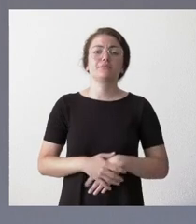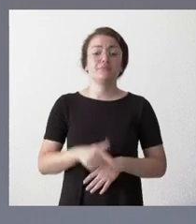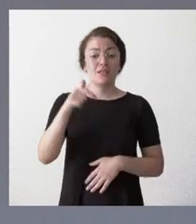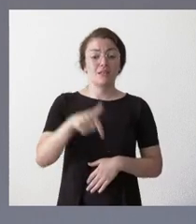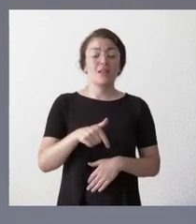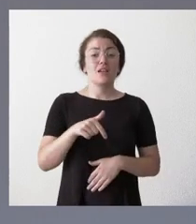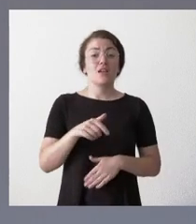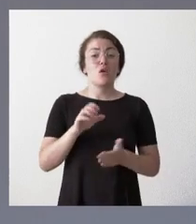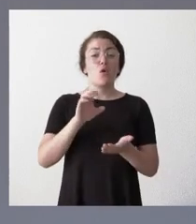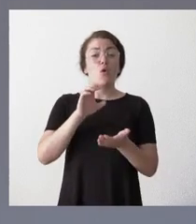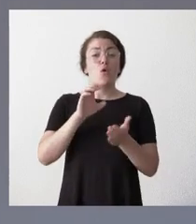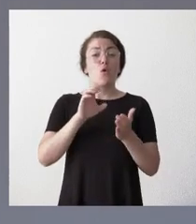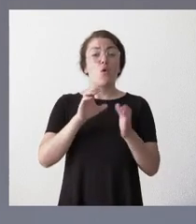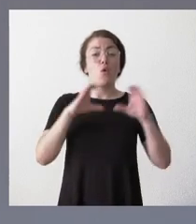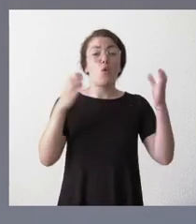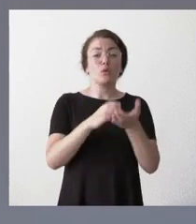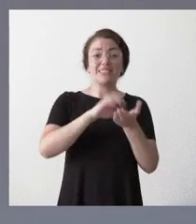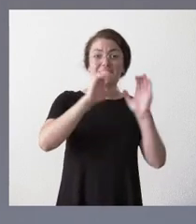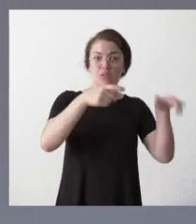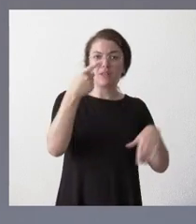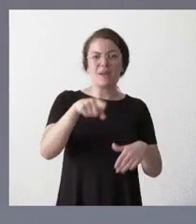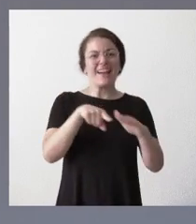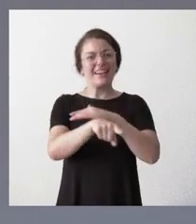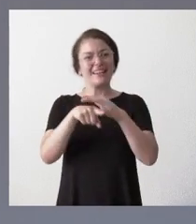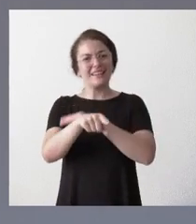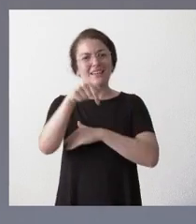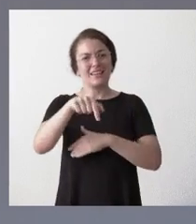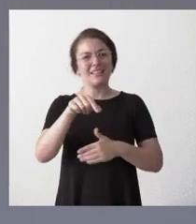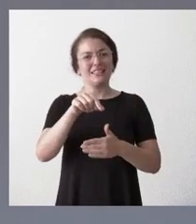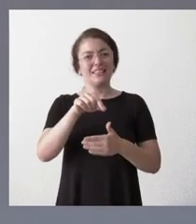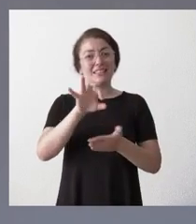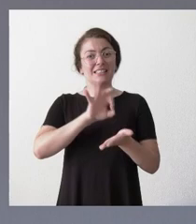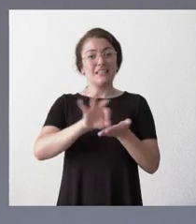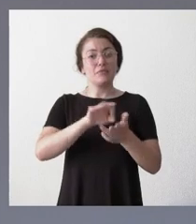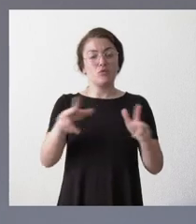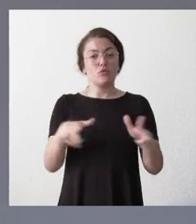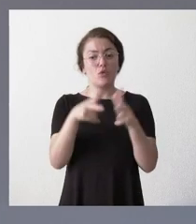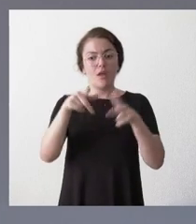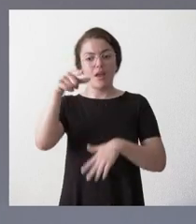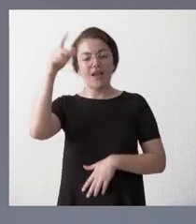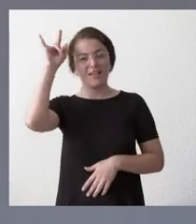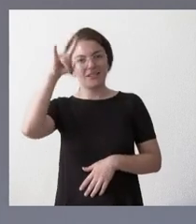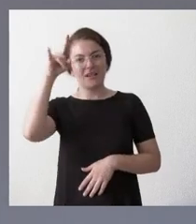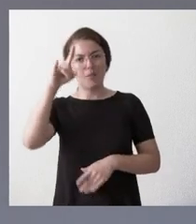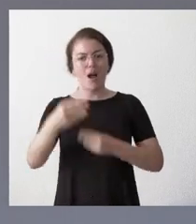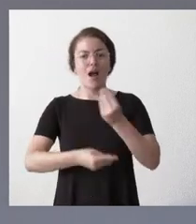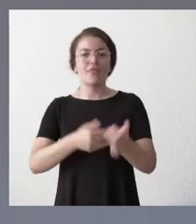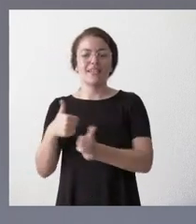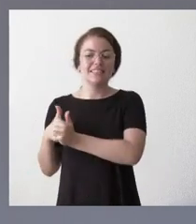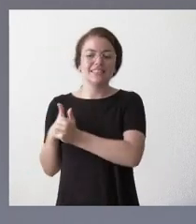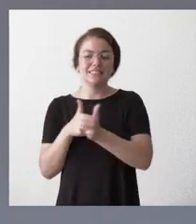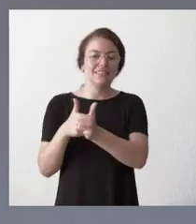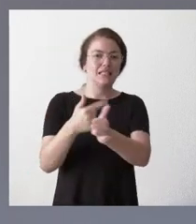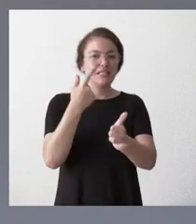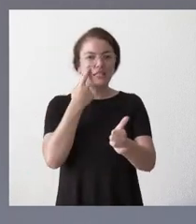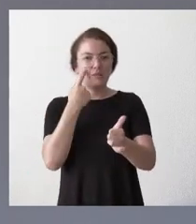Castilla y León, desde la Gerencia de Servicios Sociales de Salamanca, se han ido realizando un seguimiento, que es la obligación